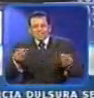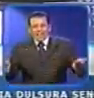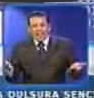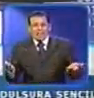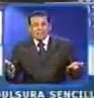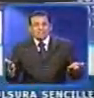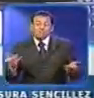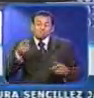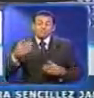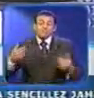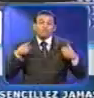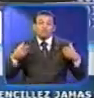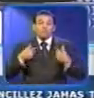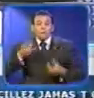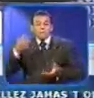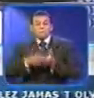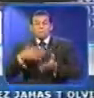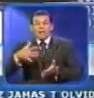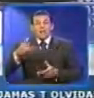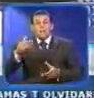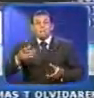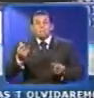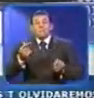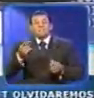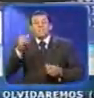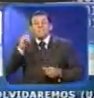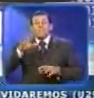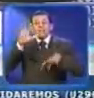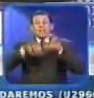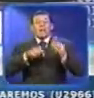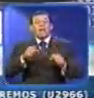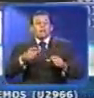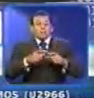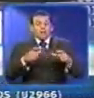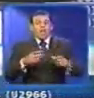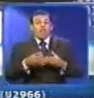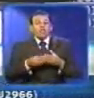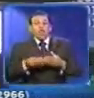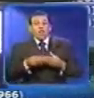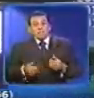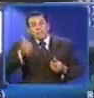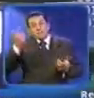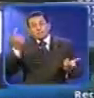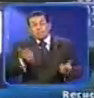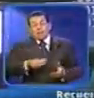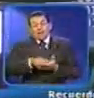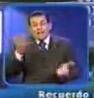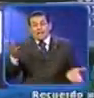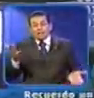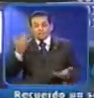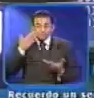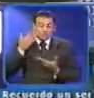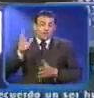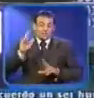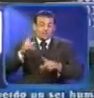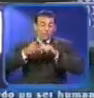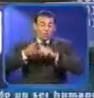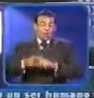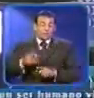Esto encarece el precio de las viviendas porque deben acudir al mercado permuta, que es mucho más caro. Esto en Sacando Cuentas por el día de hoy. Me